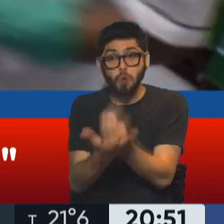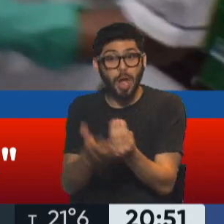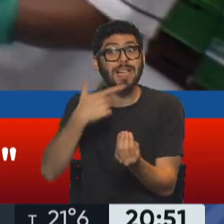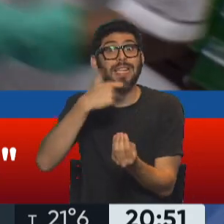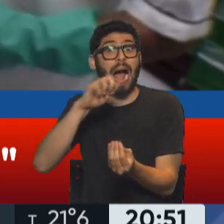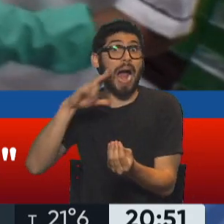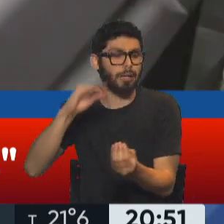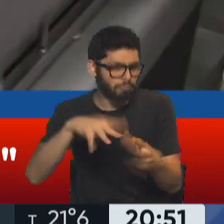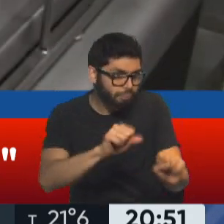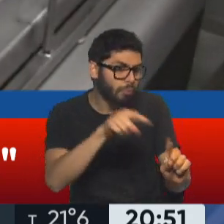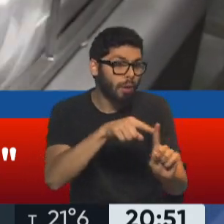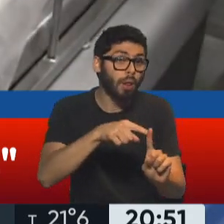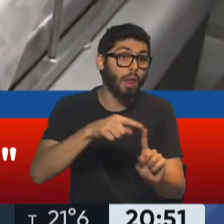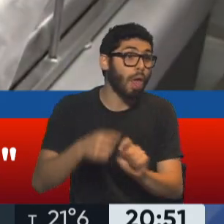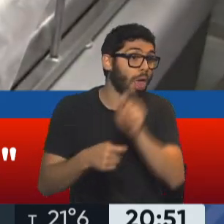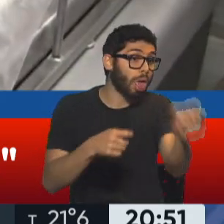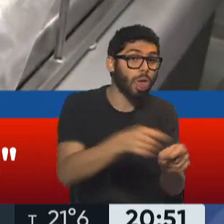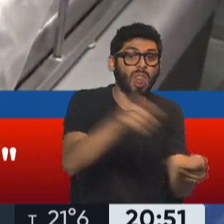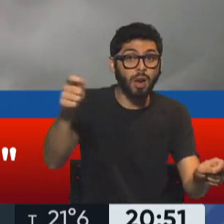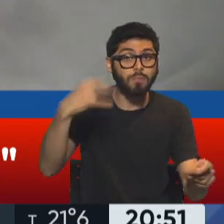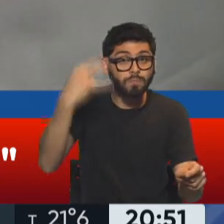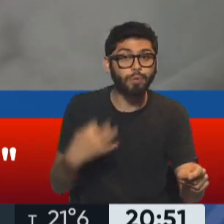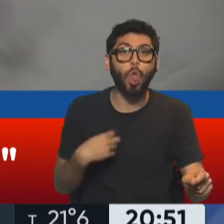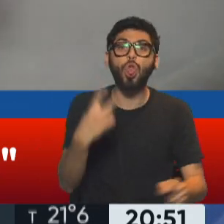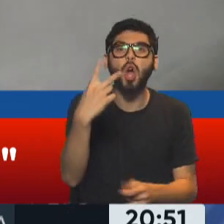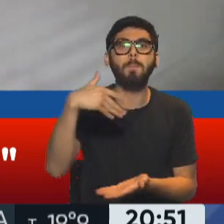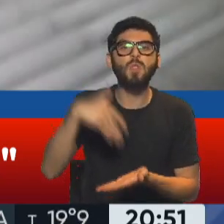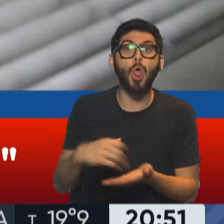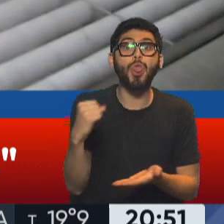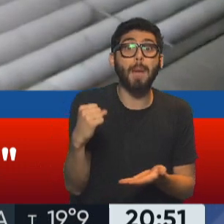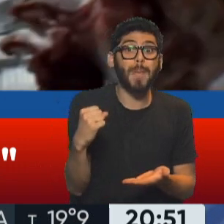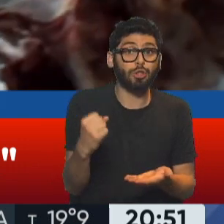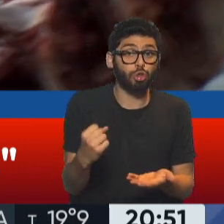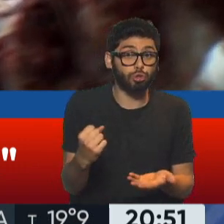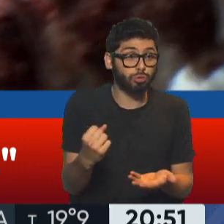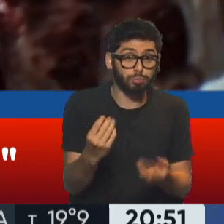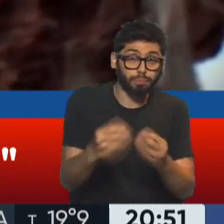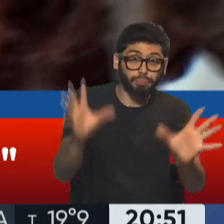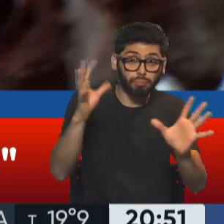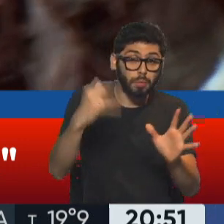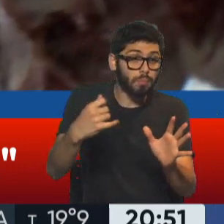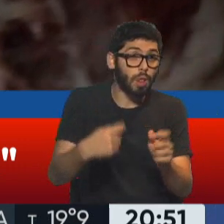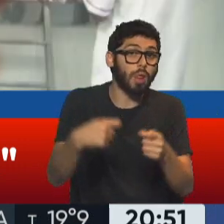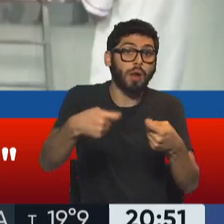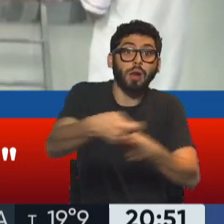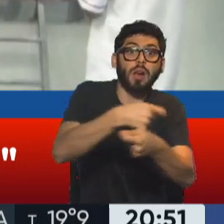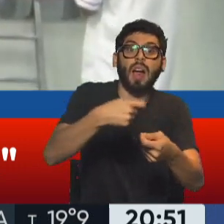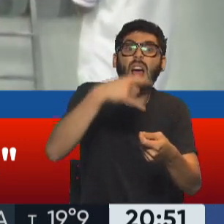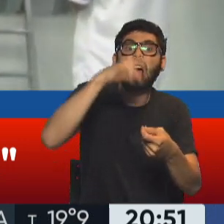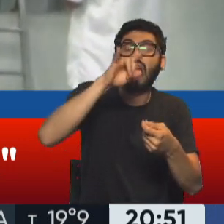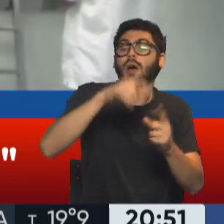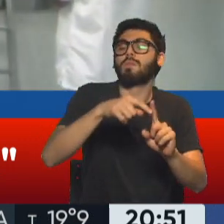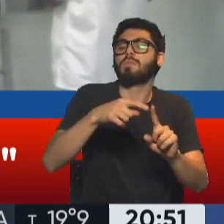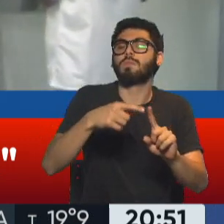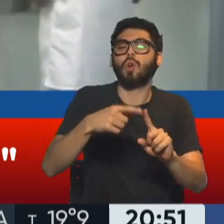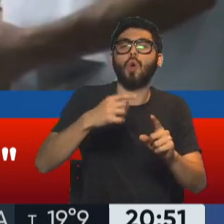ganadero le significaba 2 millones de pesos de utilidad adicional que lo ingresaban al mercado ilegal de cambio vía contado con liquidación,